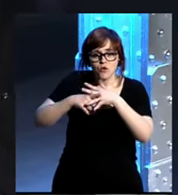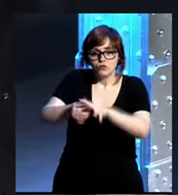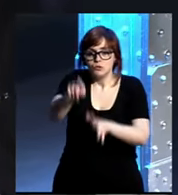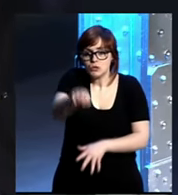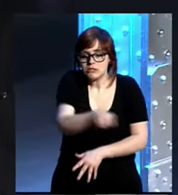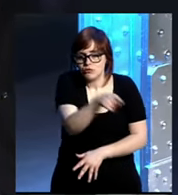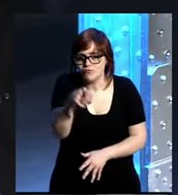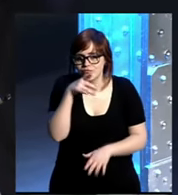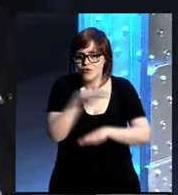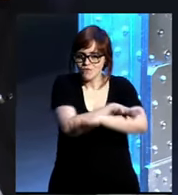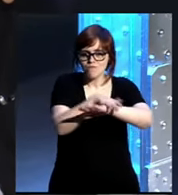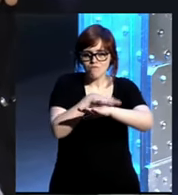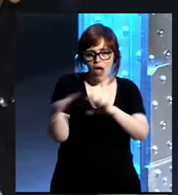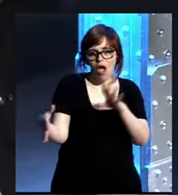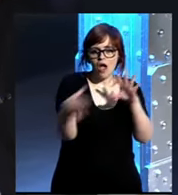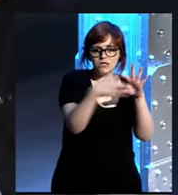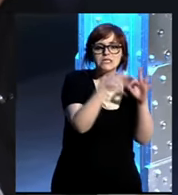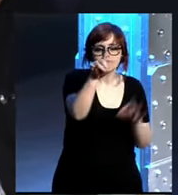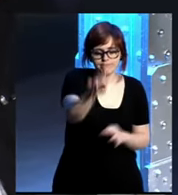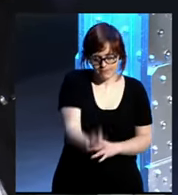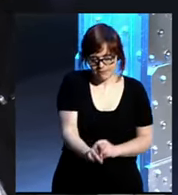esto.